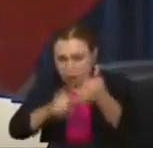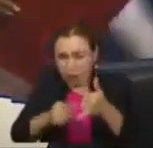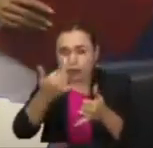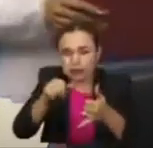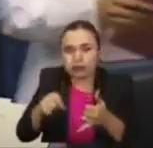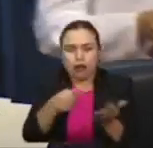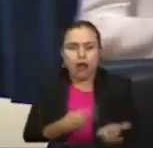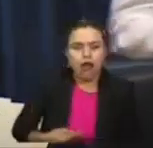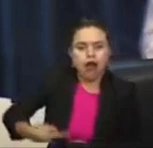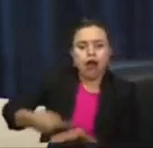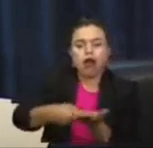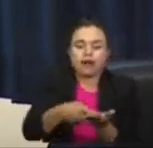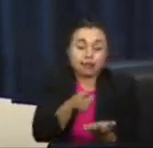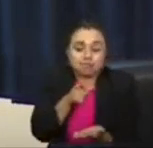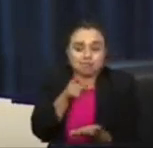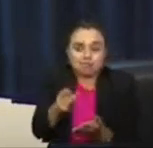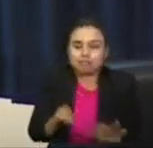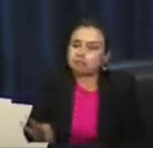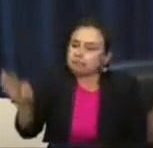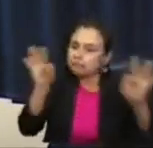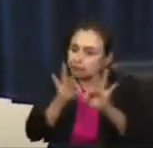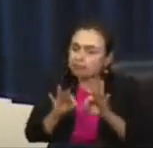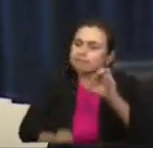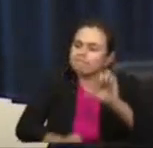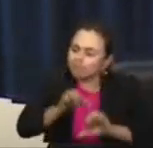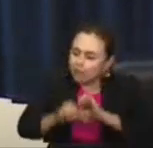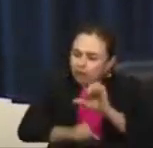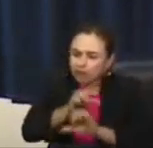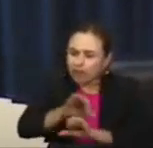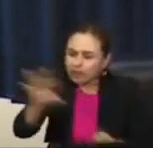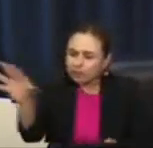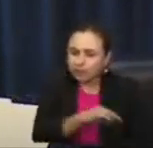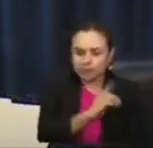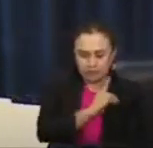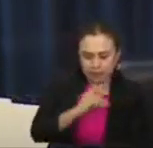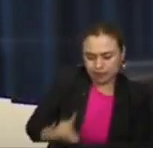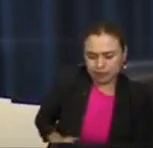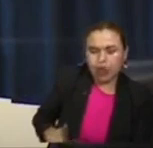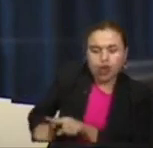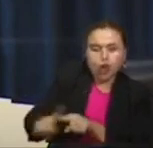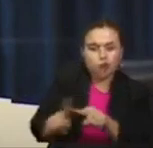alguna también requiere del esfuerzo de todos los diputados que hoy